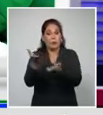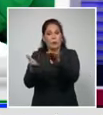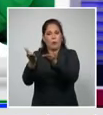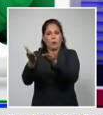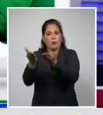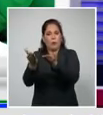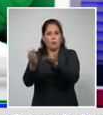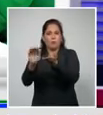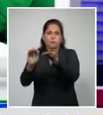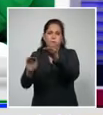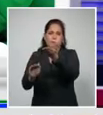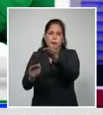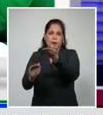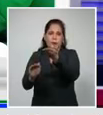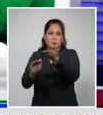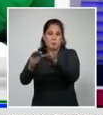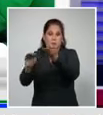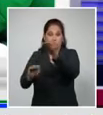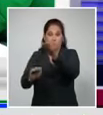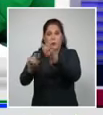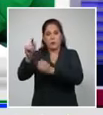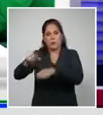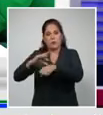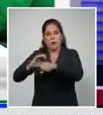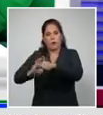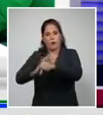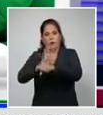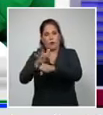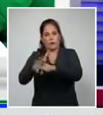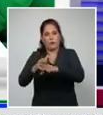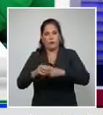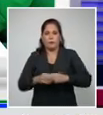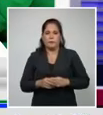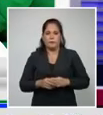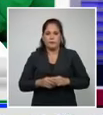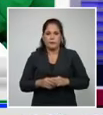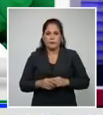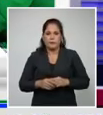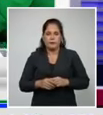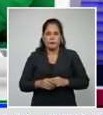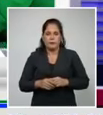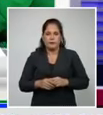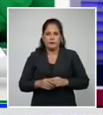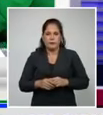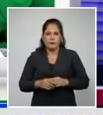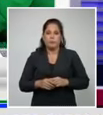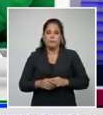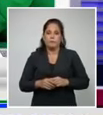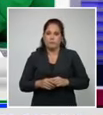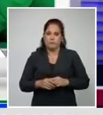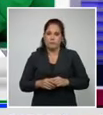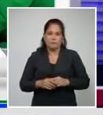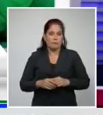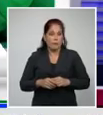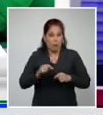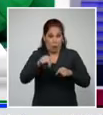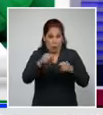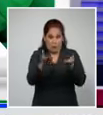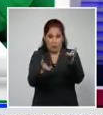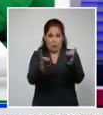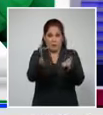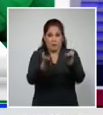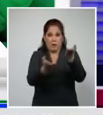con 5 menos del número de personas que se diagnosticaron ayer con la enfermedad. Por lo tanto, el balance de los